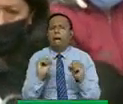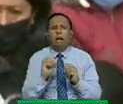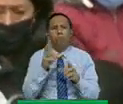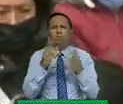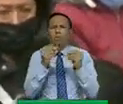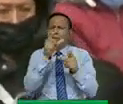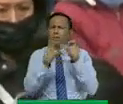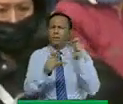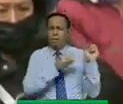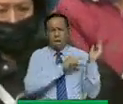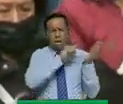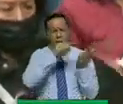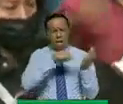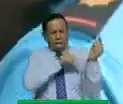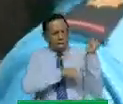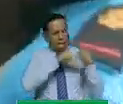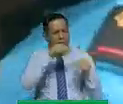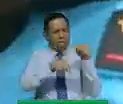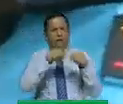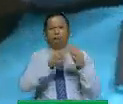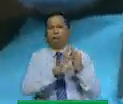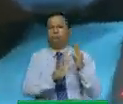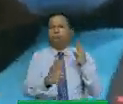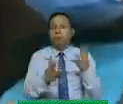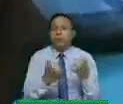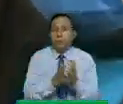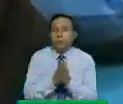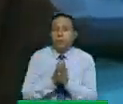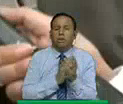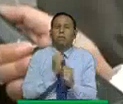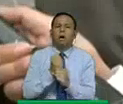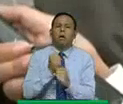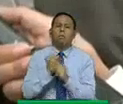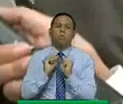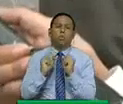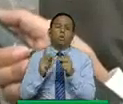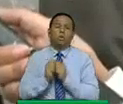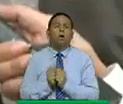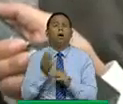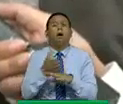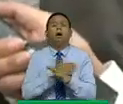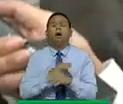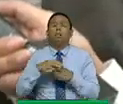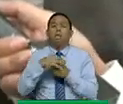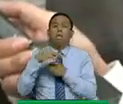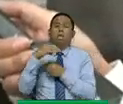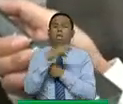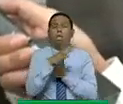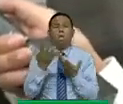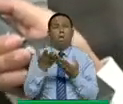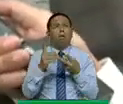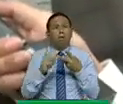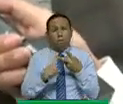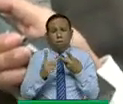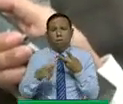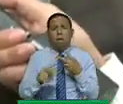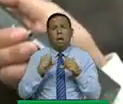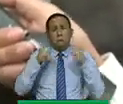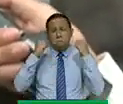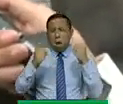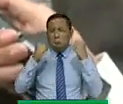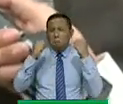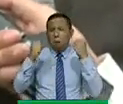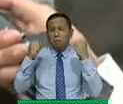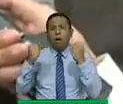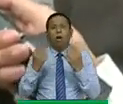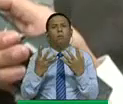la misma esperanza, una oportunidad de trabajar. Después de la pandemia, el paro que hubo, tenemos bastante gente que estamos